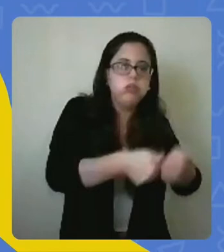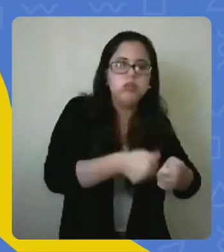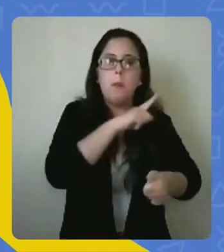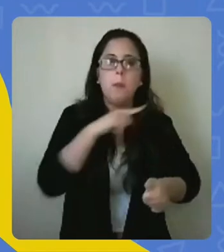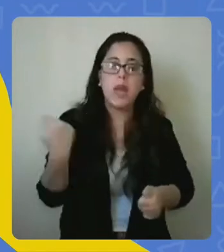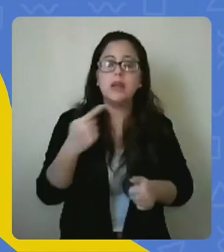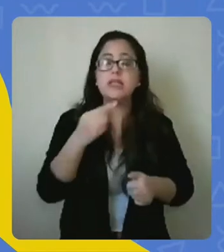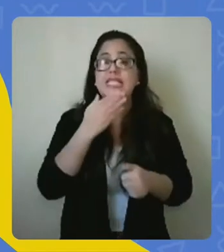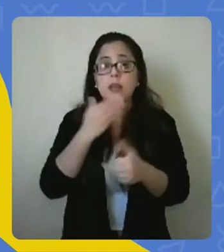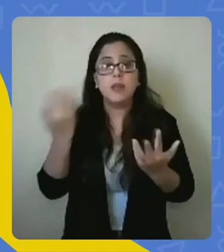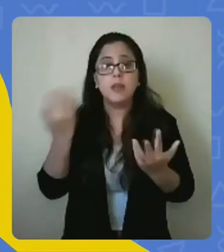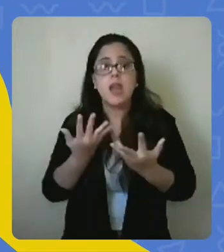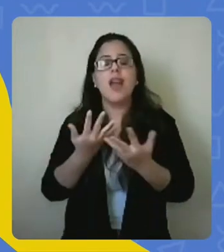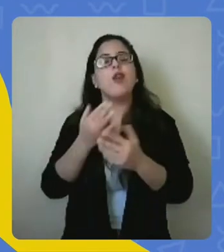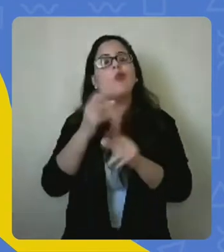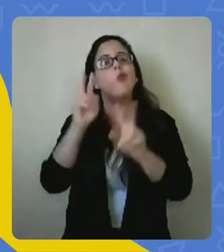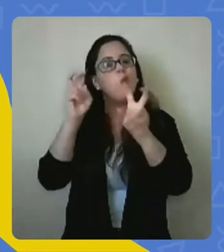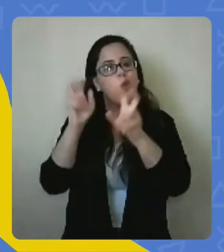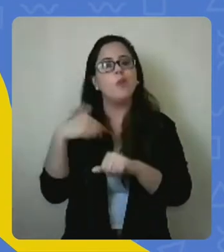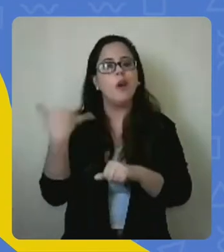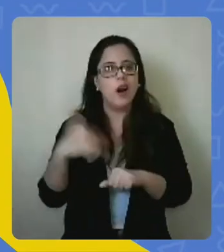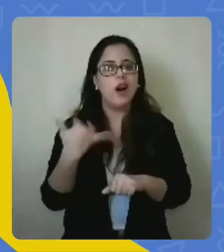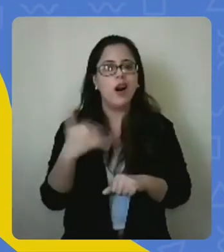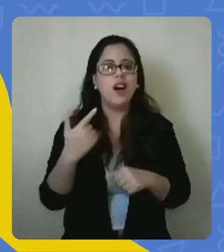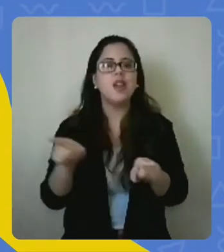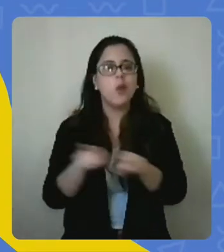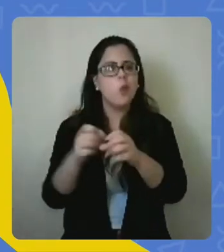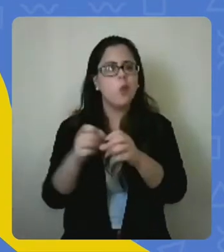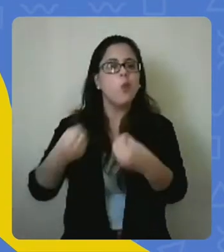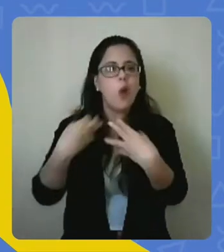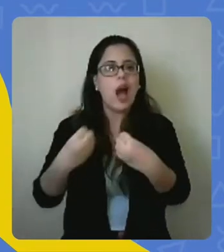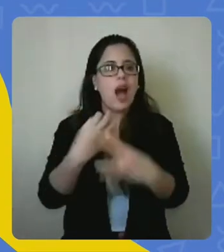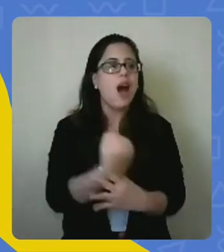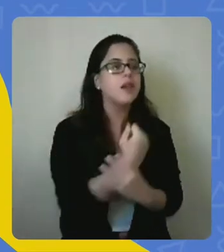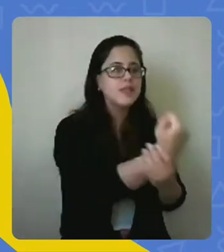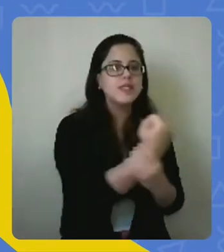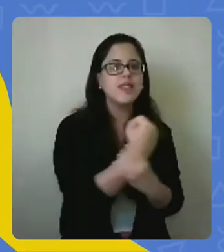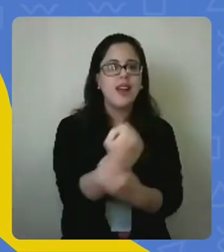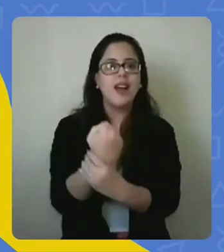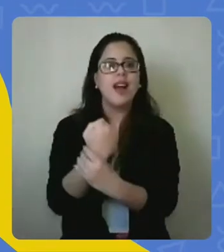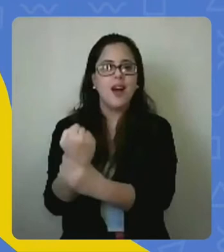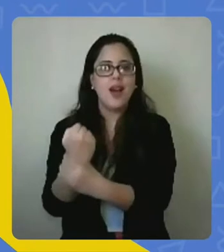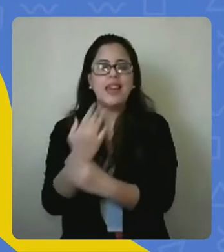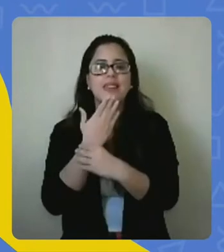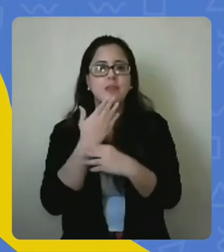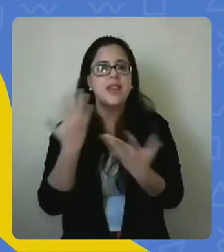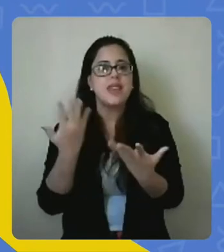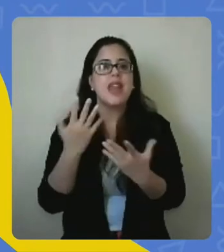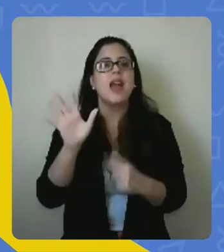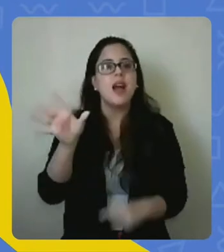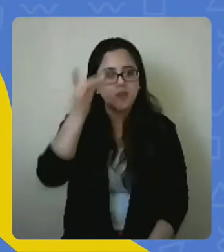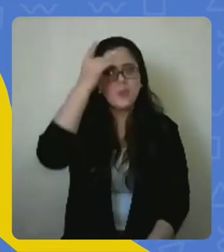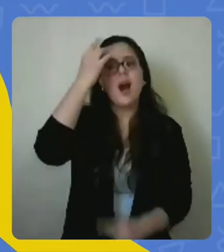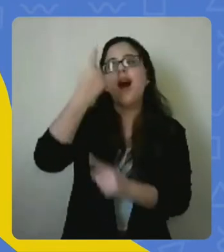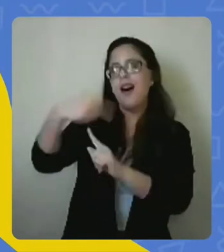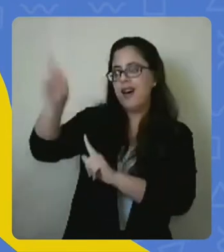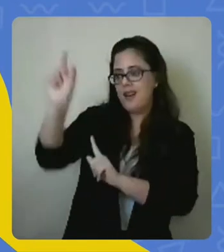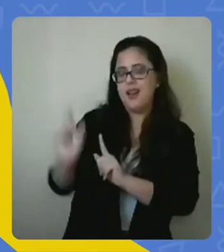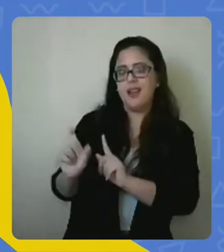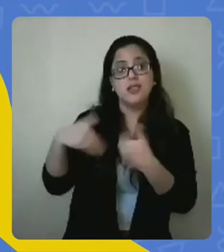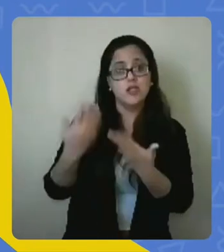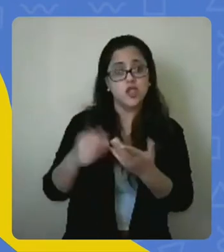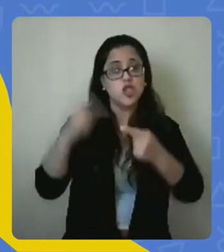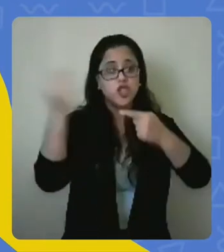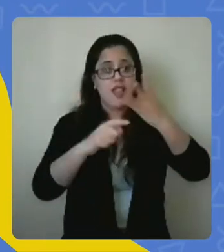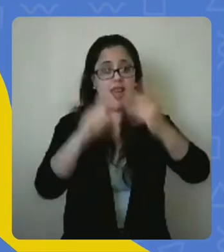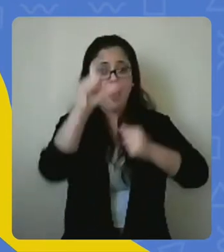parte maravillosa que es que nos enseña a colaborar y a tener en cuenta al otro. Entonces, todas estas